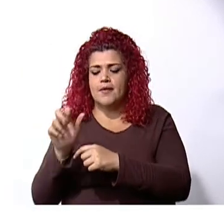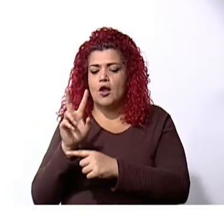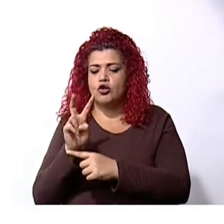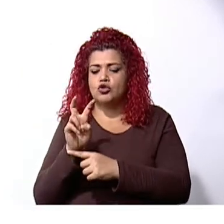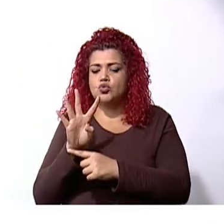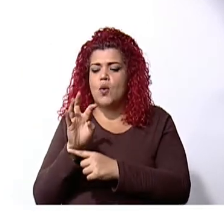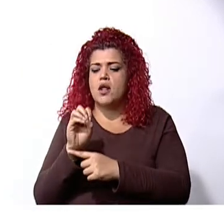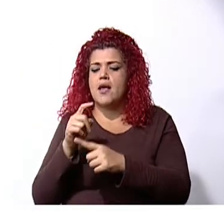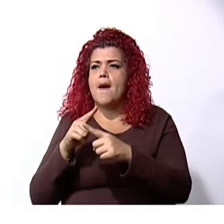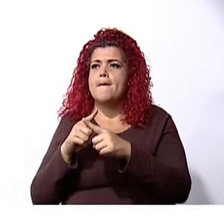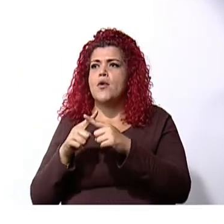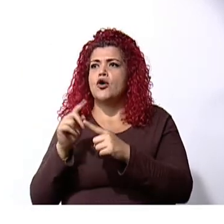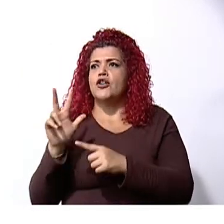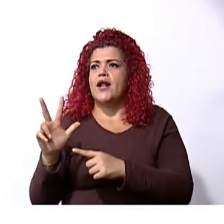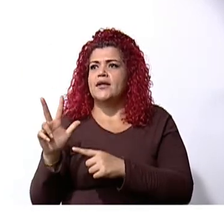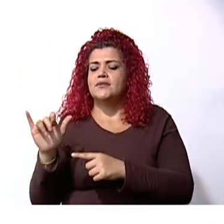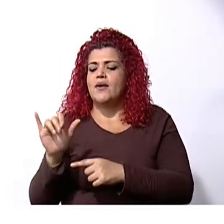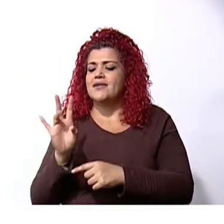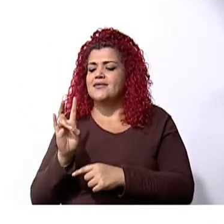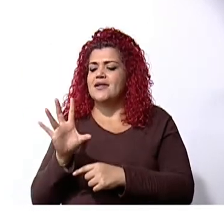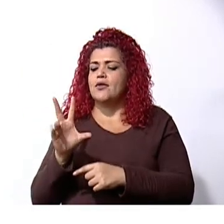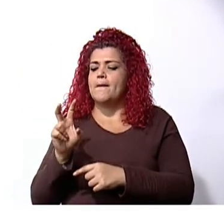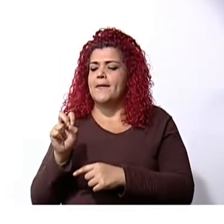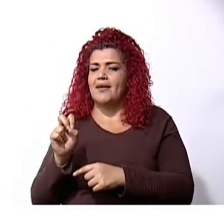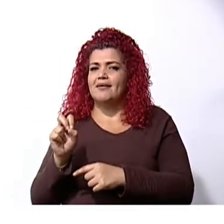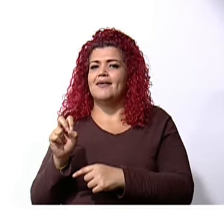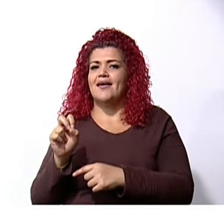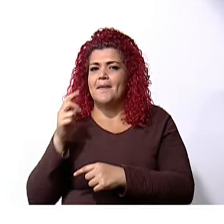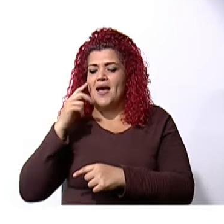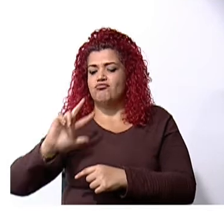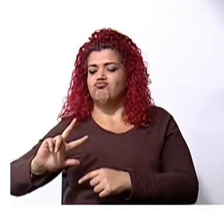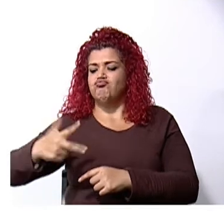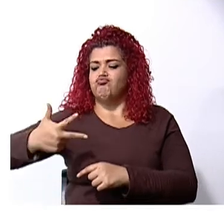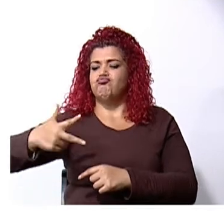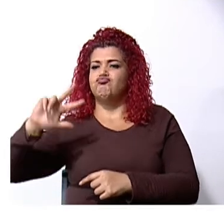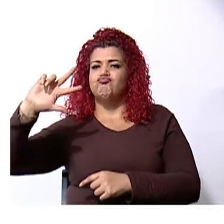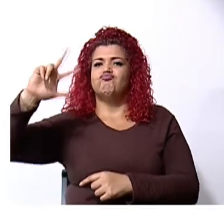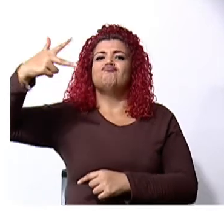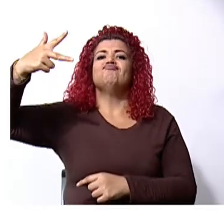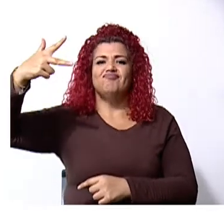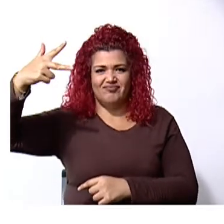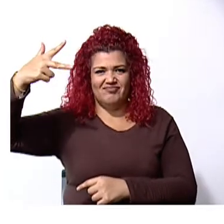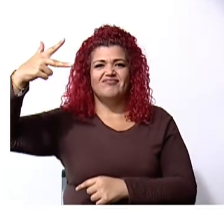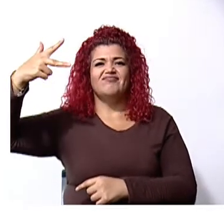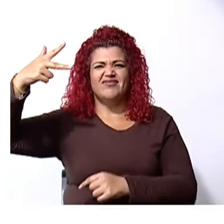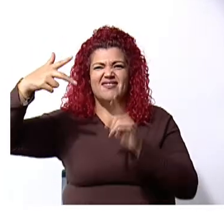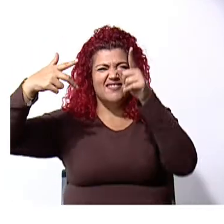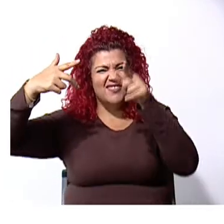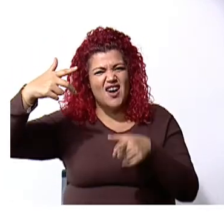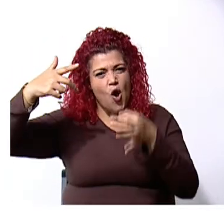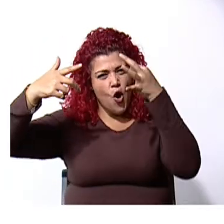hicimos fue triplicar la receta original.